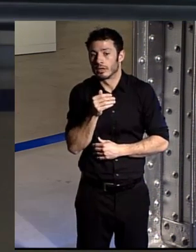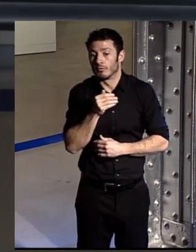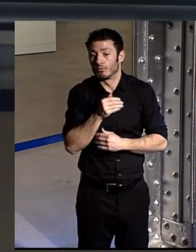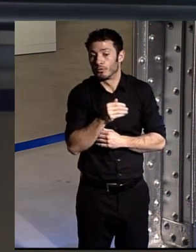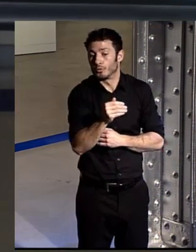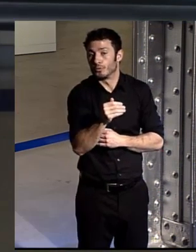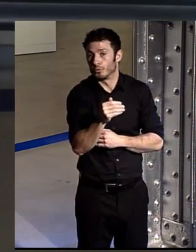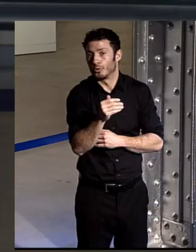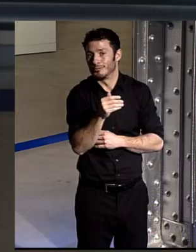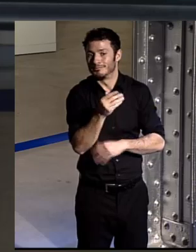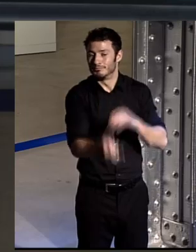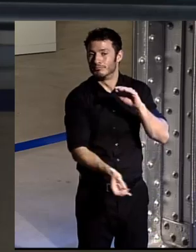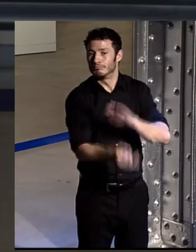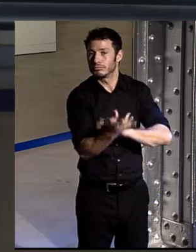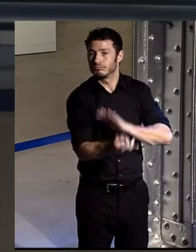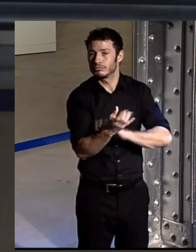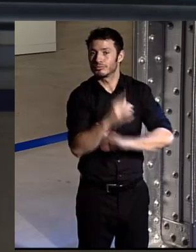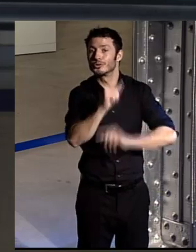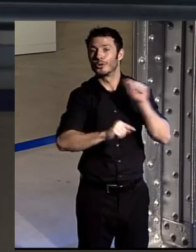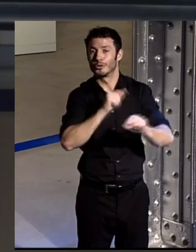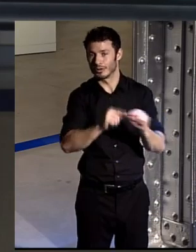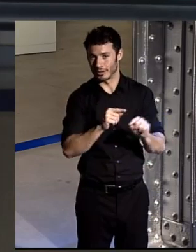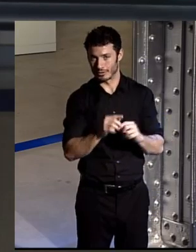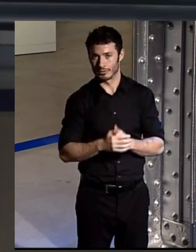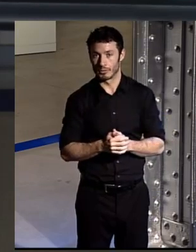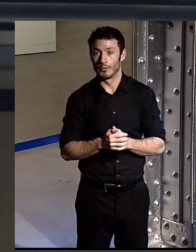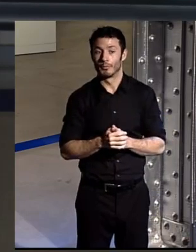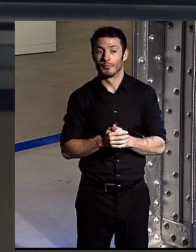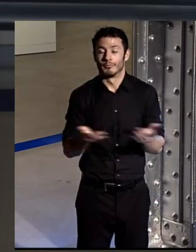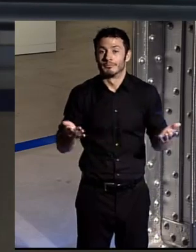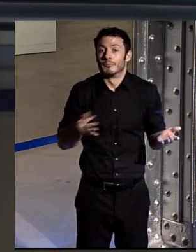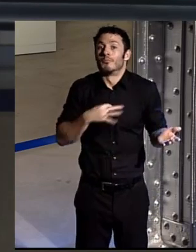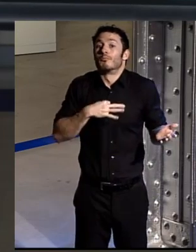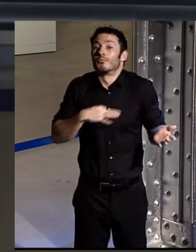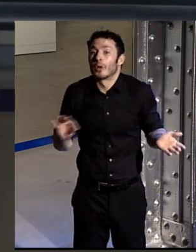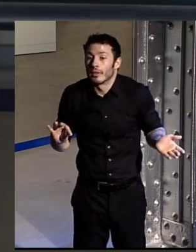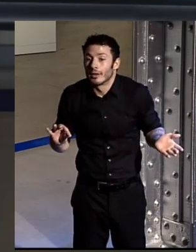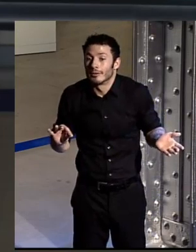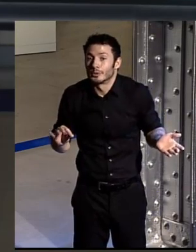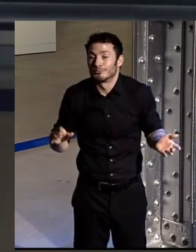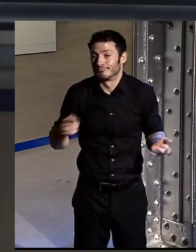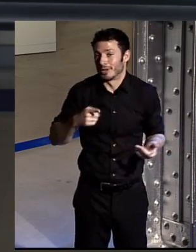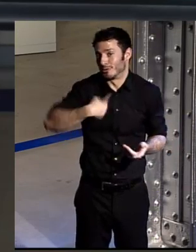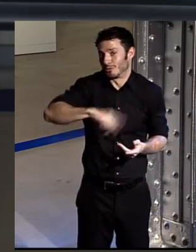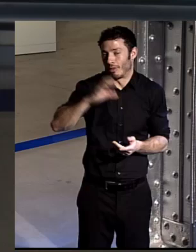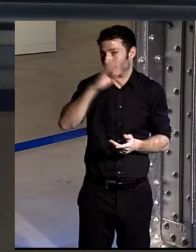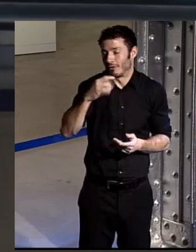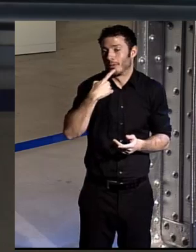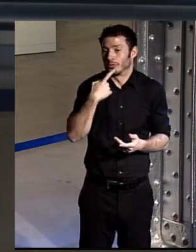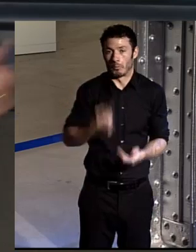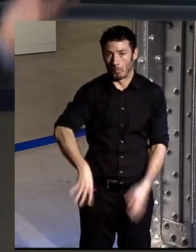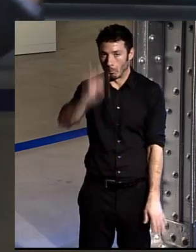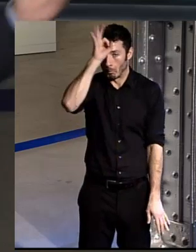casos autóctonos. Pero ¿cuál es la probabilidad? Pues como siempre en ciencia no tenemos ni puñetera idea, ¿vale? No